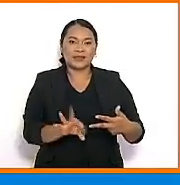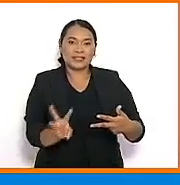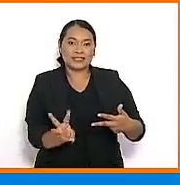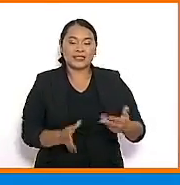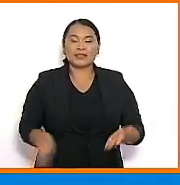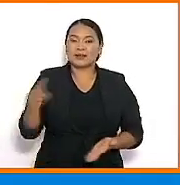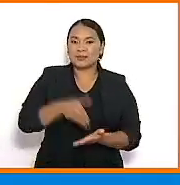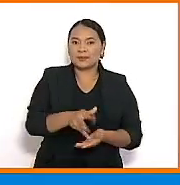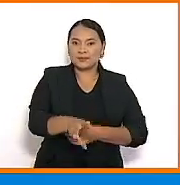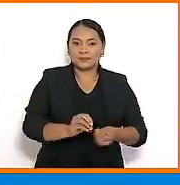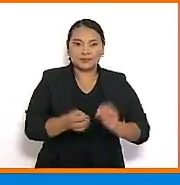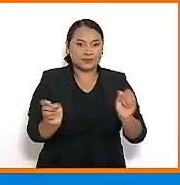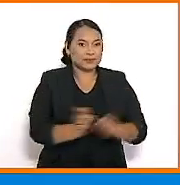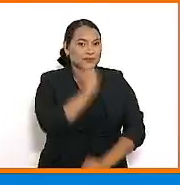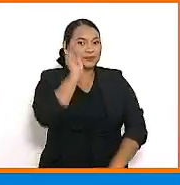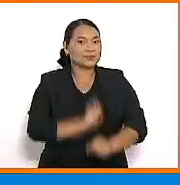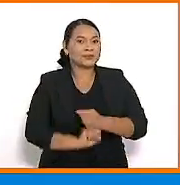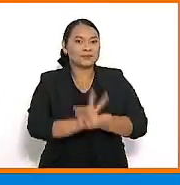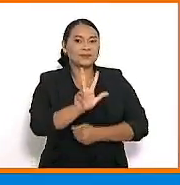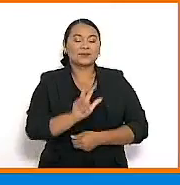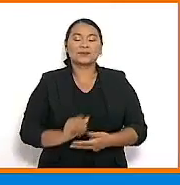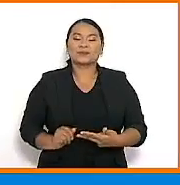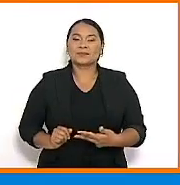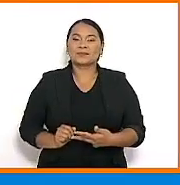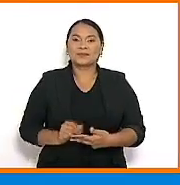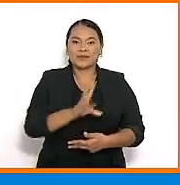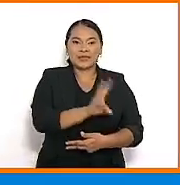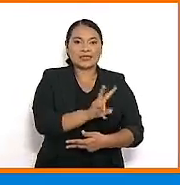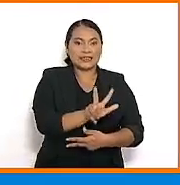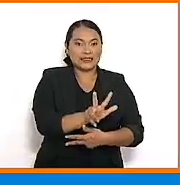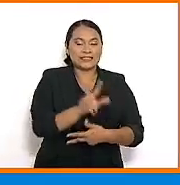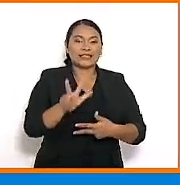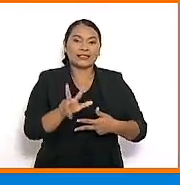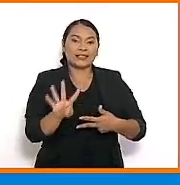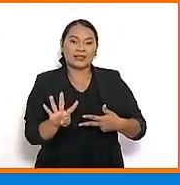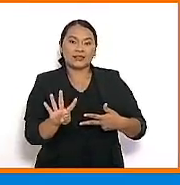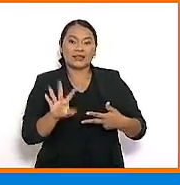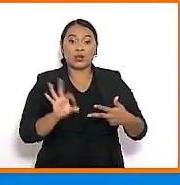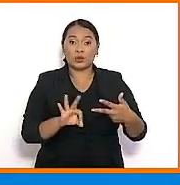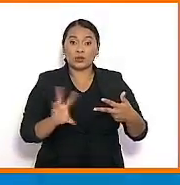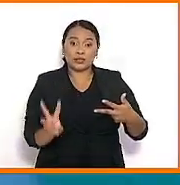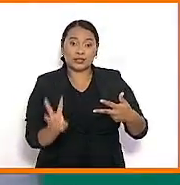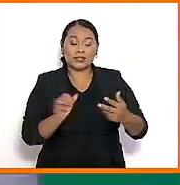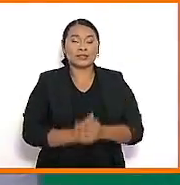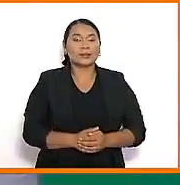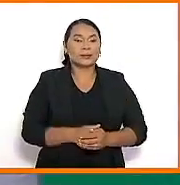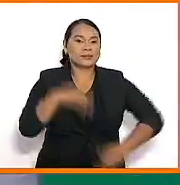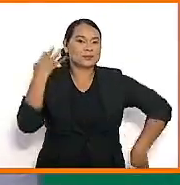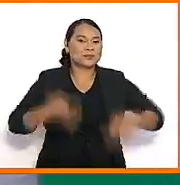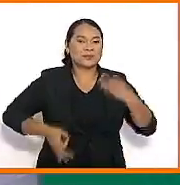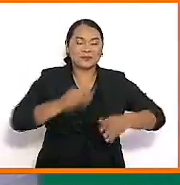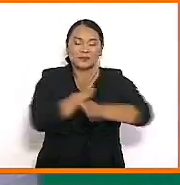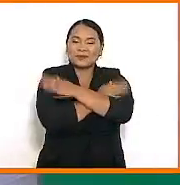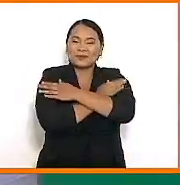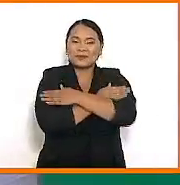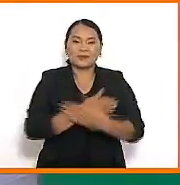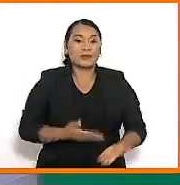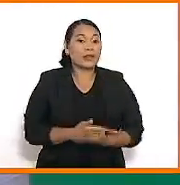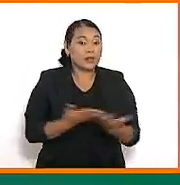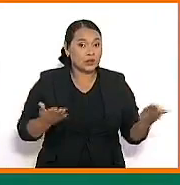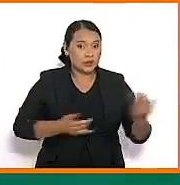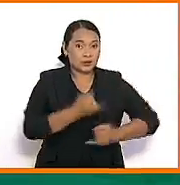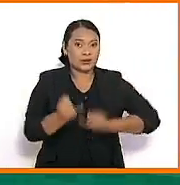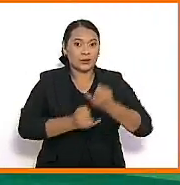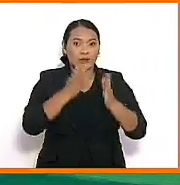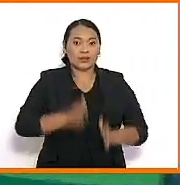96. Los tres números ganadores en Pega 3 son 73, 34 y 96. ¡Felicidades! Y si eres jugador para